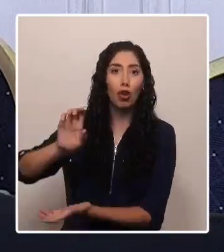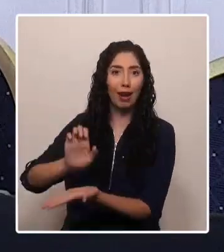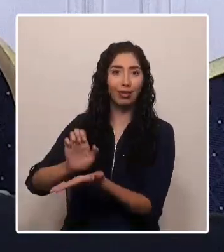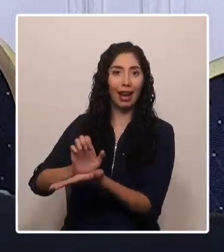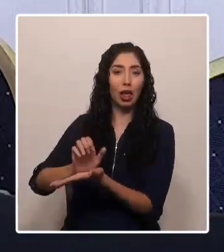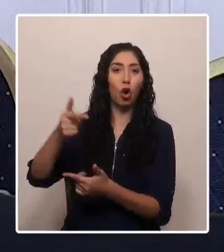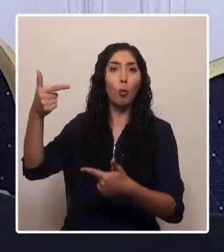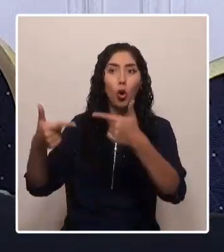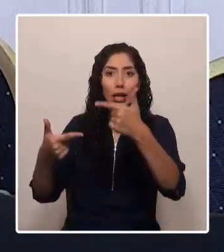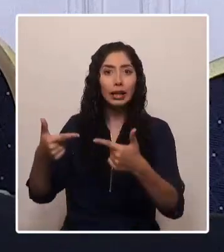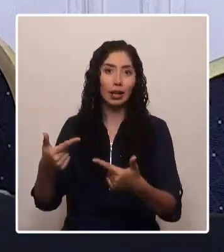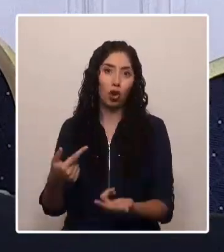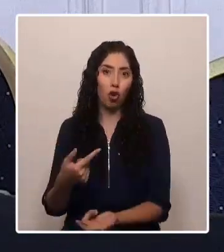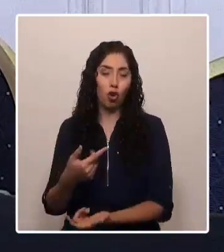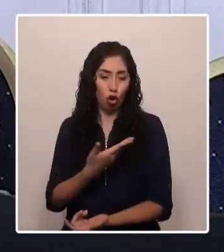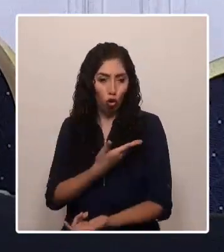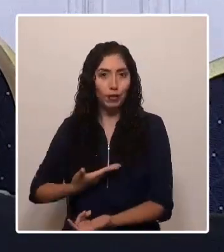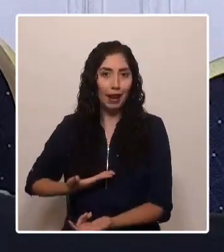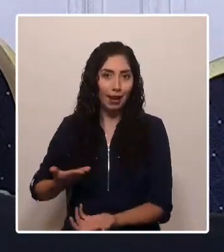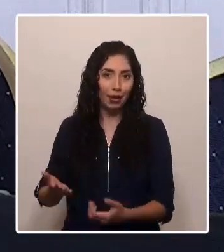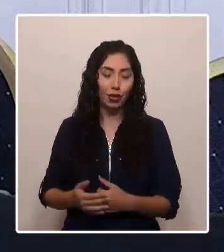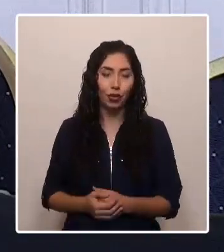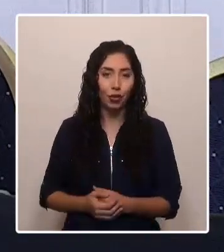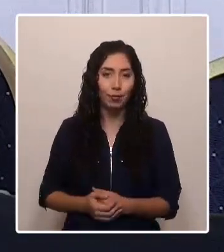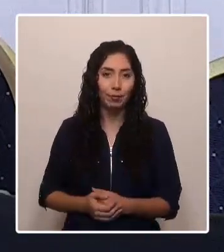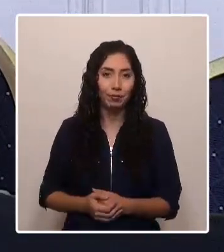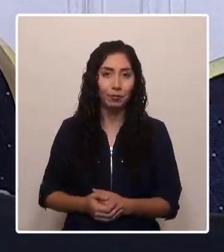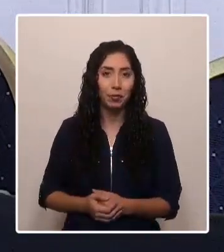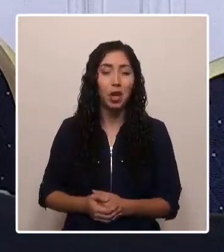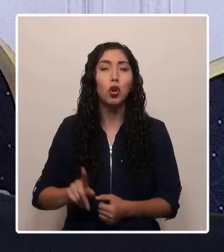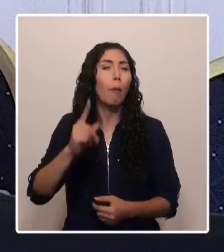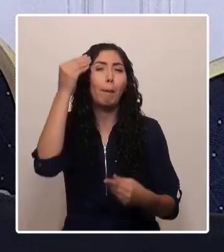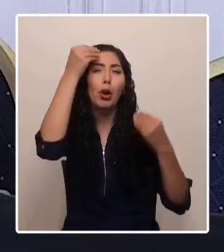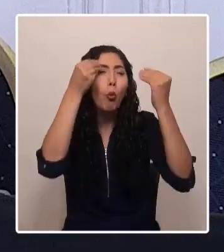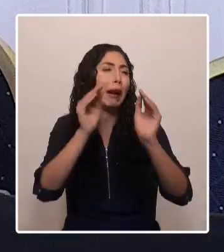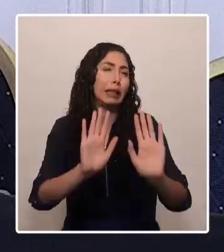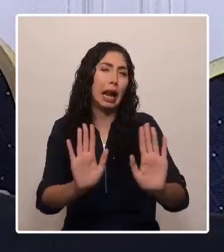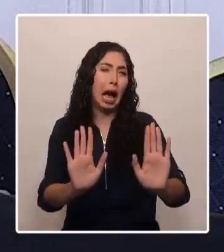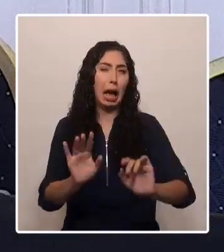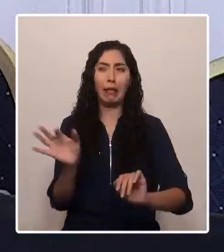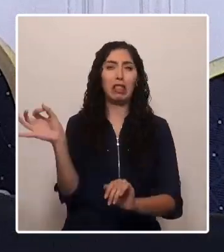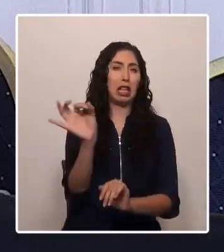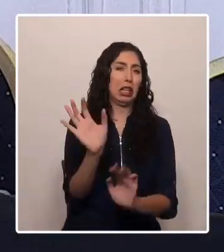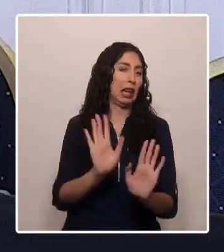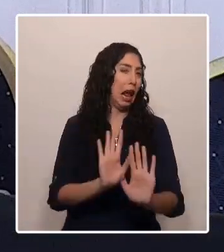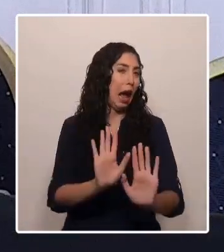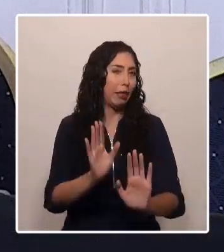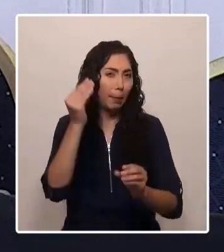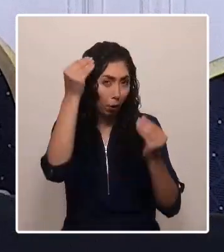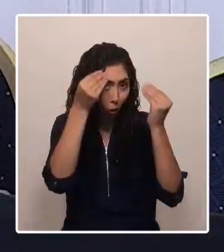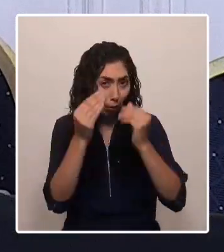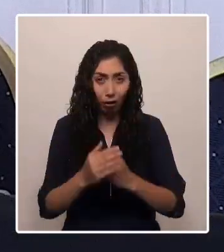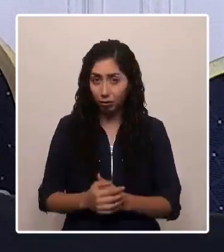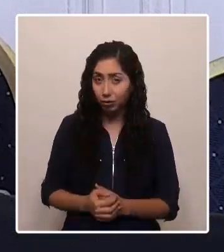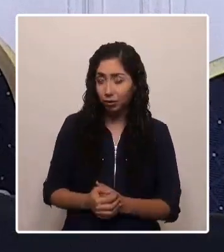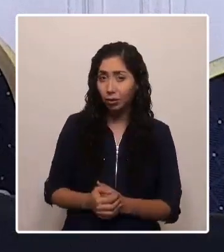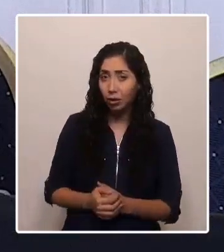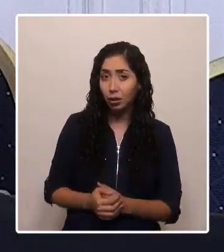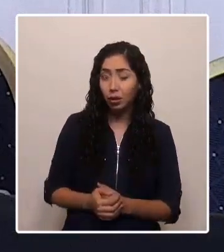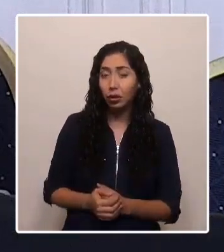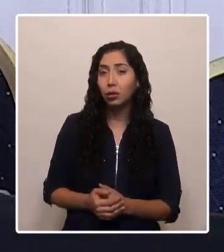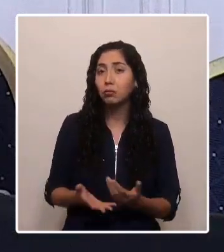gobierno de turno. Nada de qué preocuparse, dicen ellos. Nada de qué preocuparse. Algo así como si a uno le dijeran que